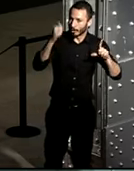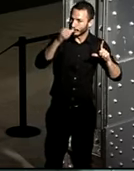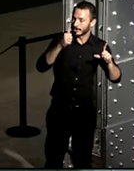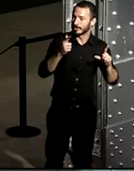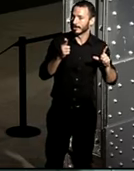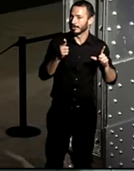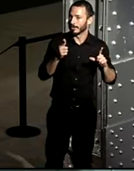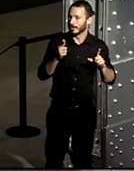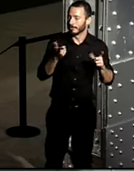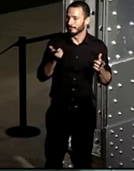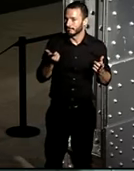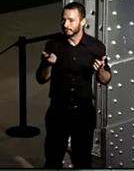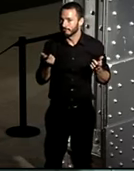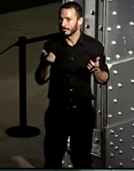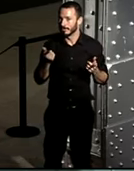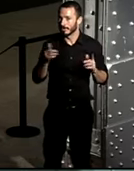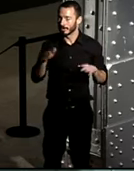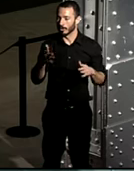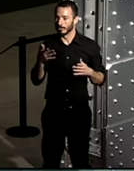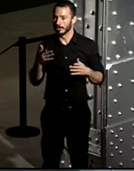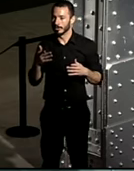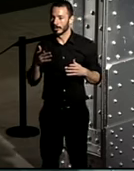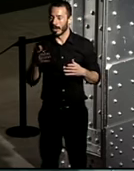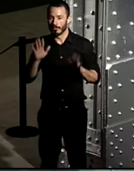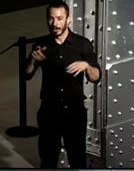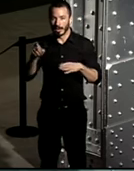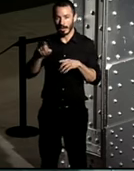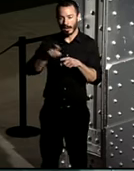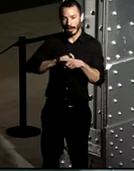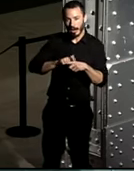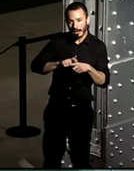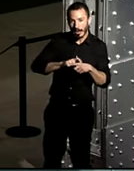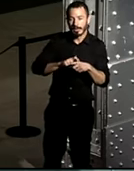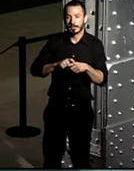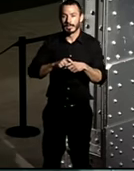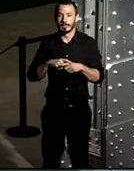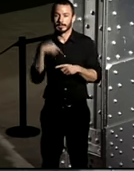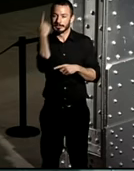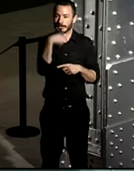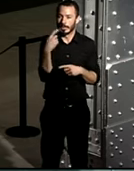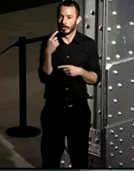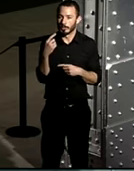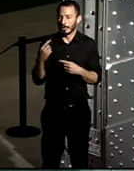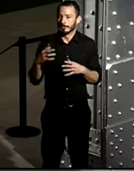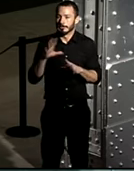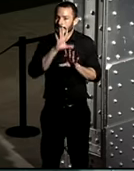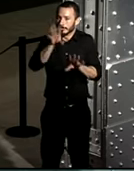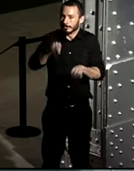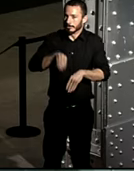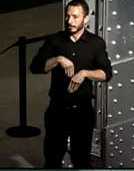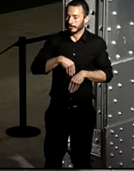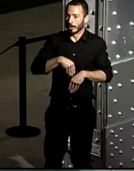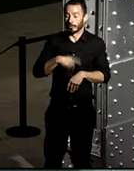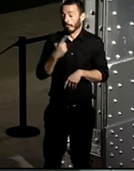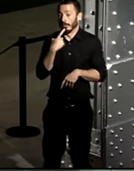llegaremos a adoptar el aspecto y el carácter de los personajes que vemos. La gente que tiene